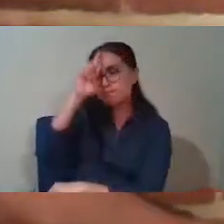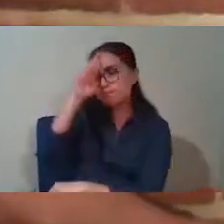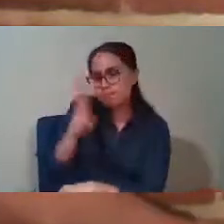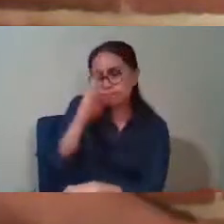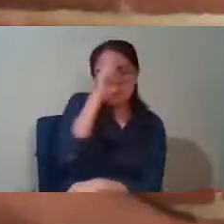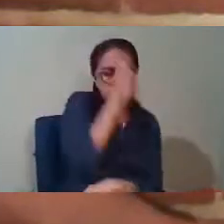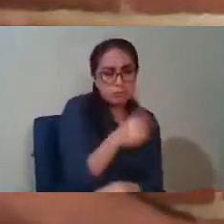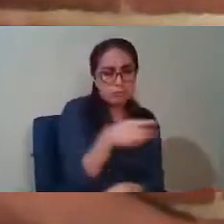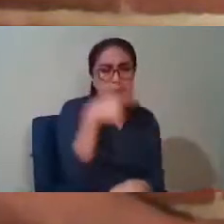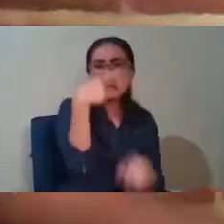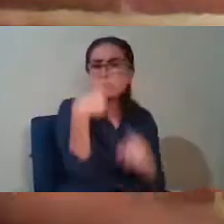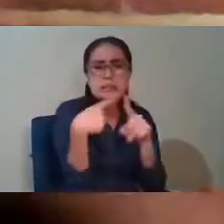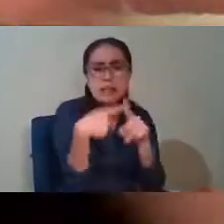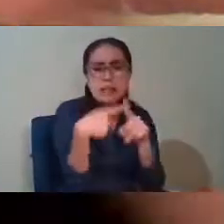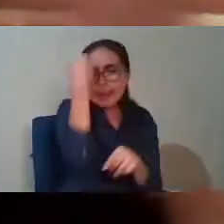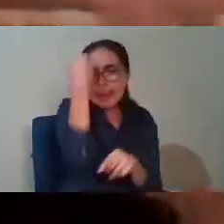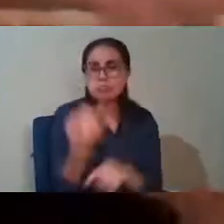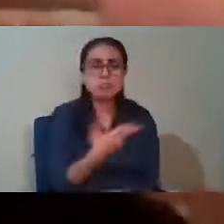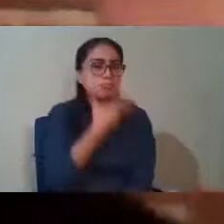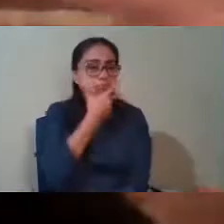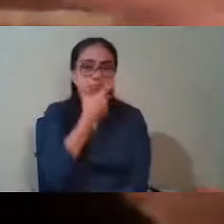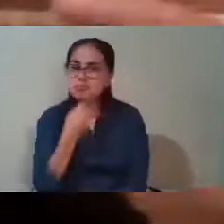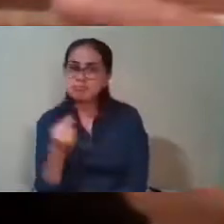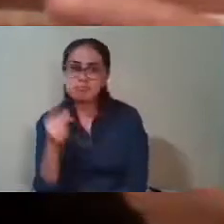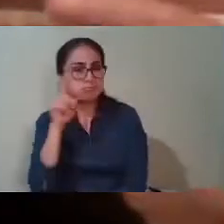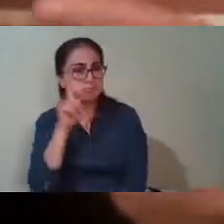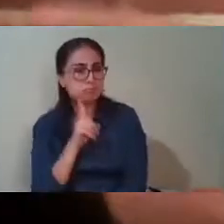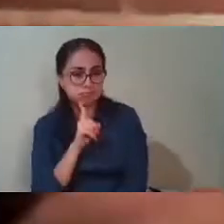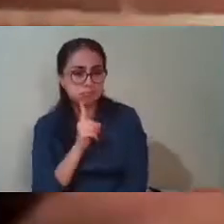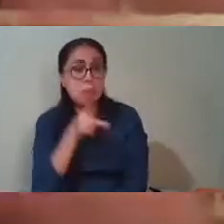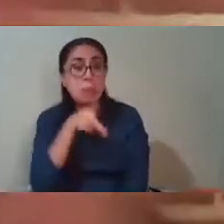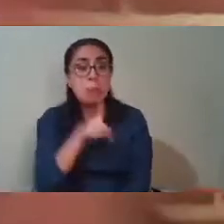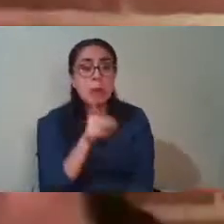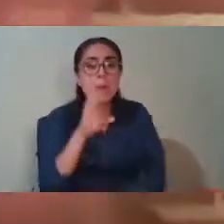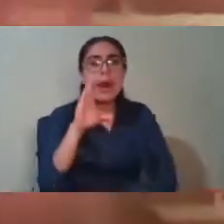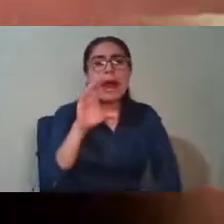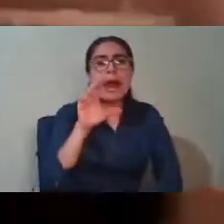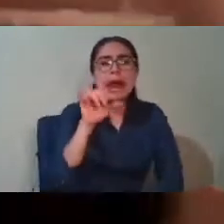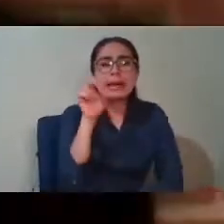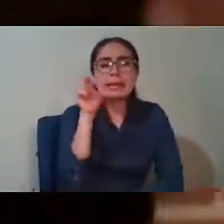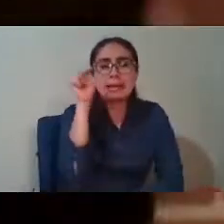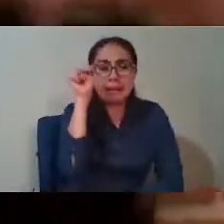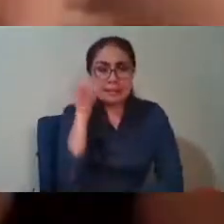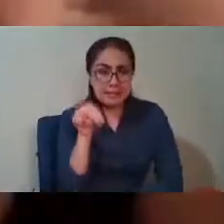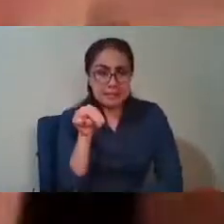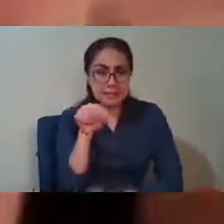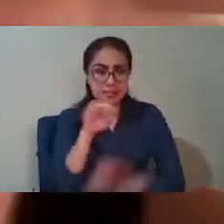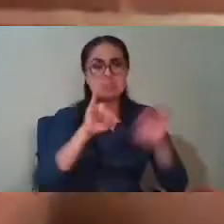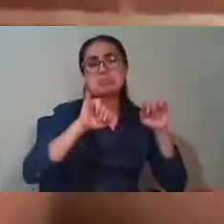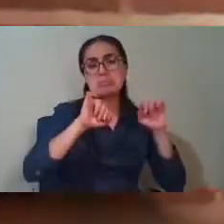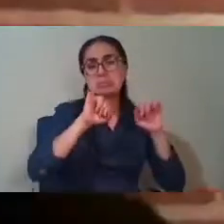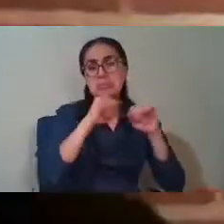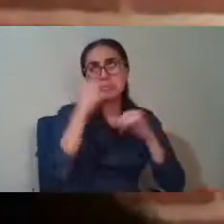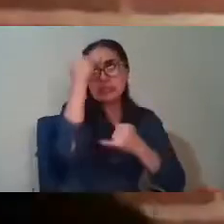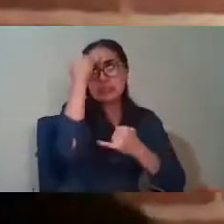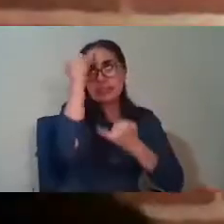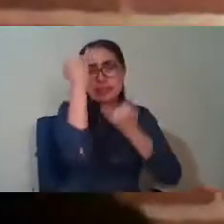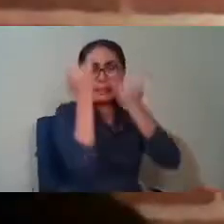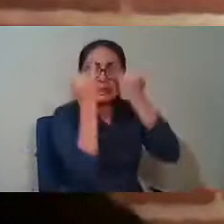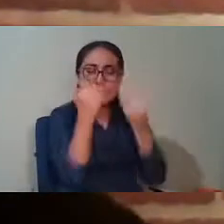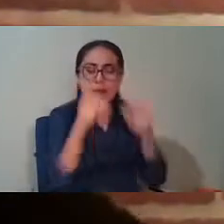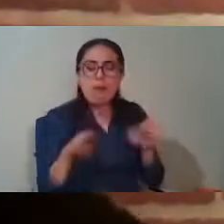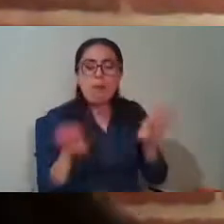la propiedad, pase un muro invisible, aceptando la posibilidad de pasarlo por encima, le